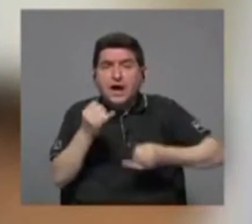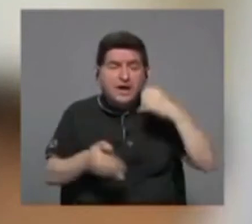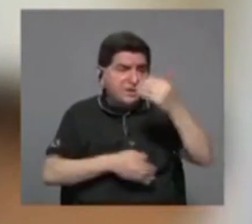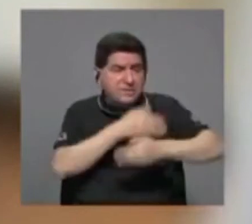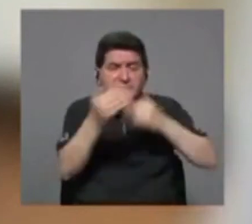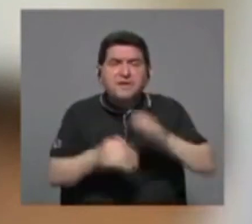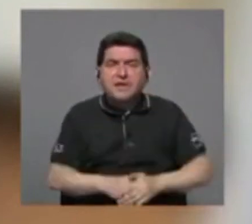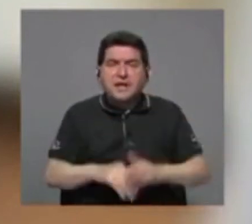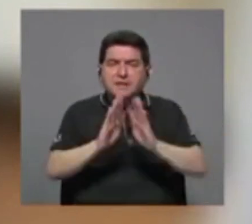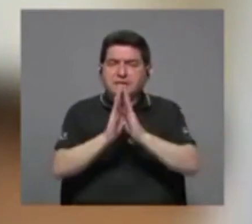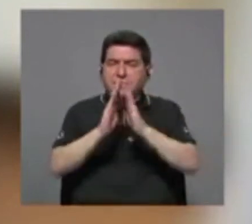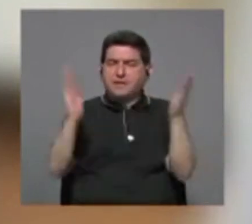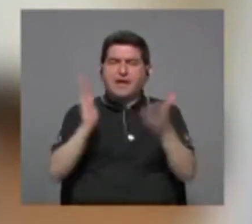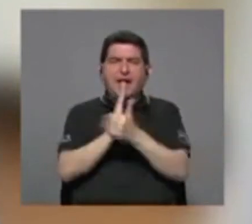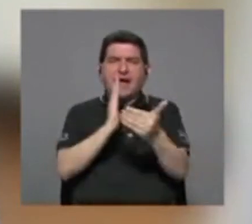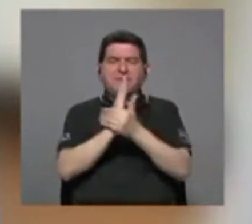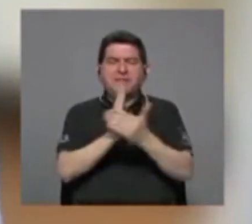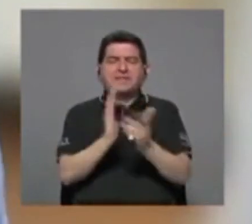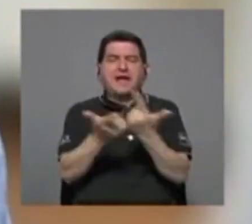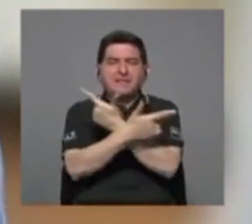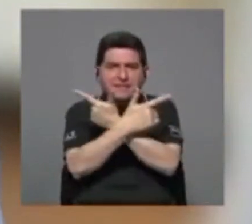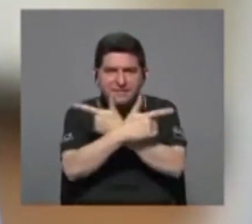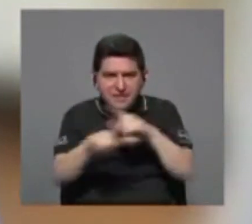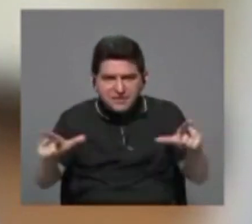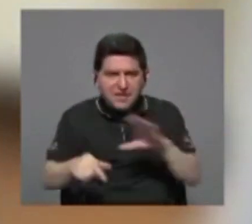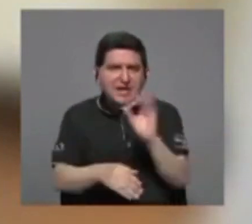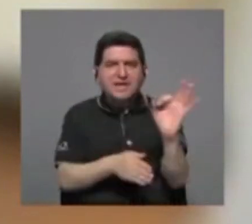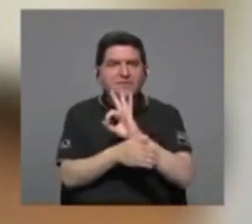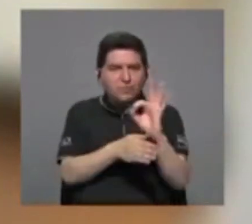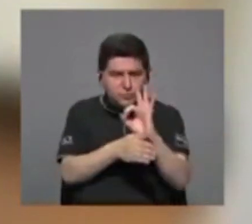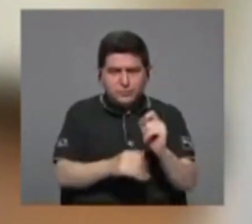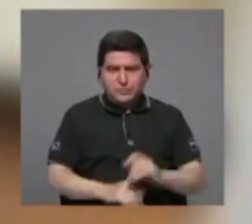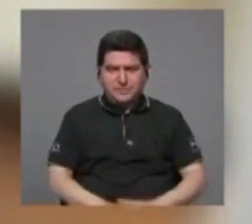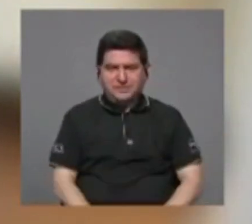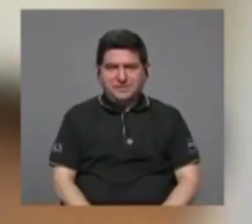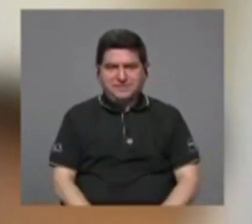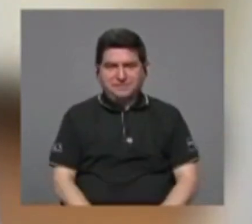de expansión de capacidades, libertades y funcionalidades